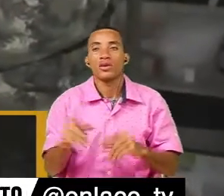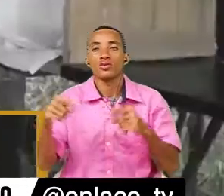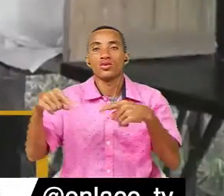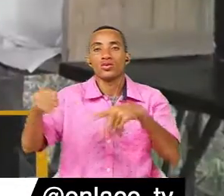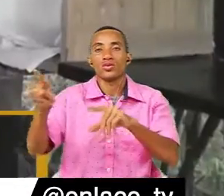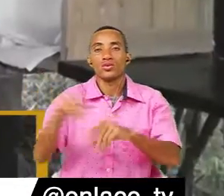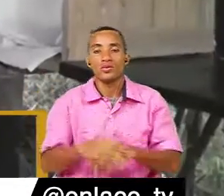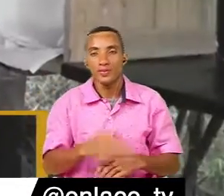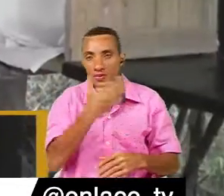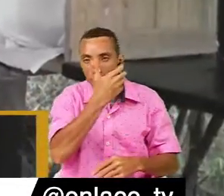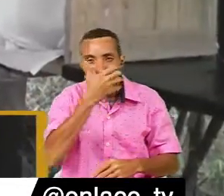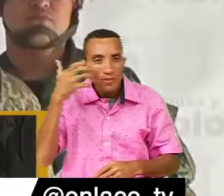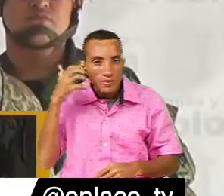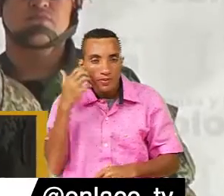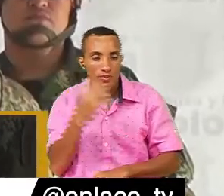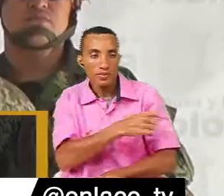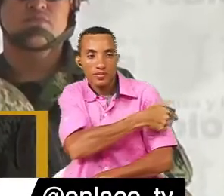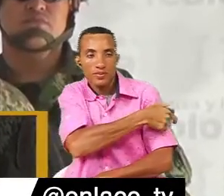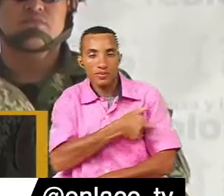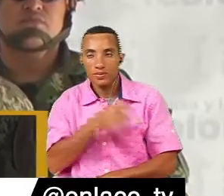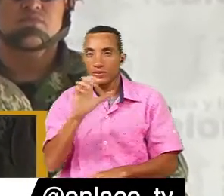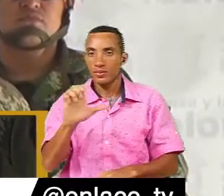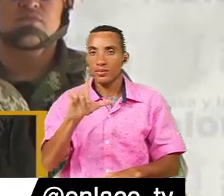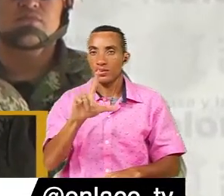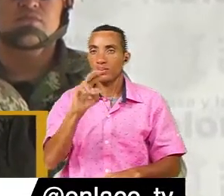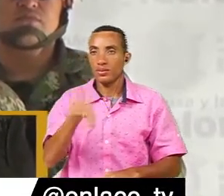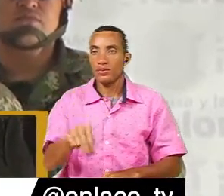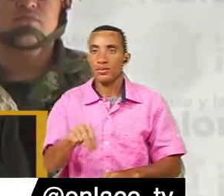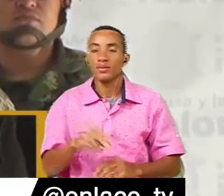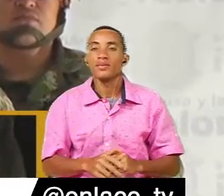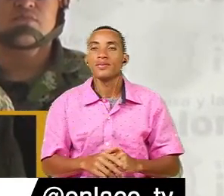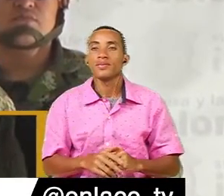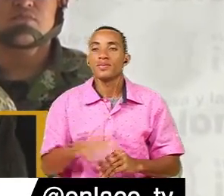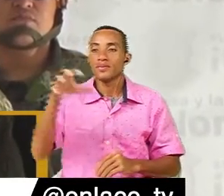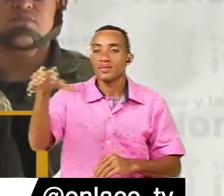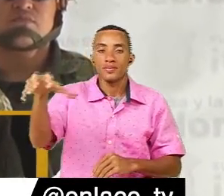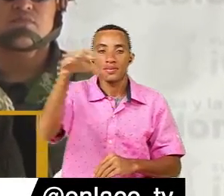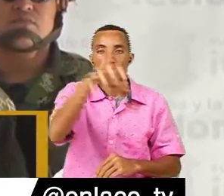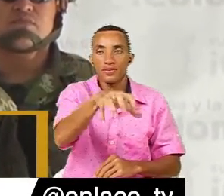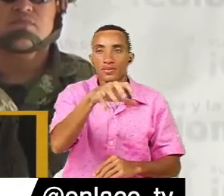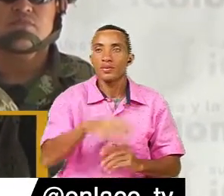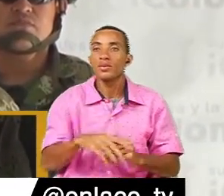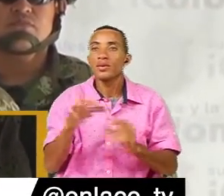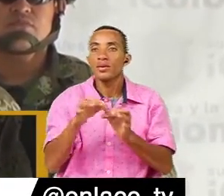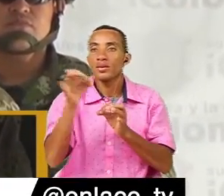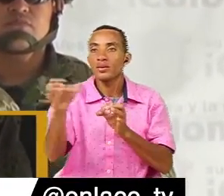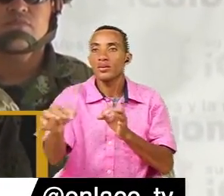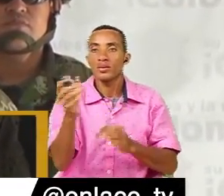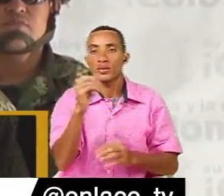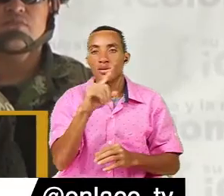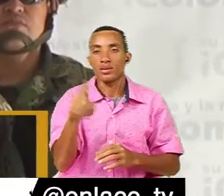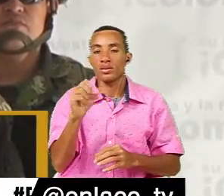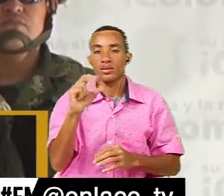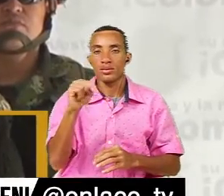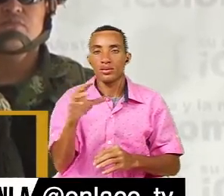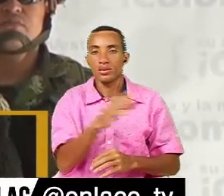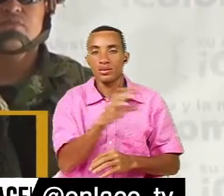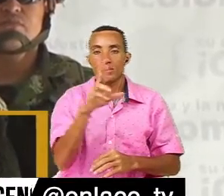al ELN. Ambos laboratorios fueron ubicados en jurisdicción del municipio de Santa Rosa del Sur